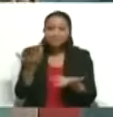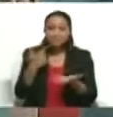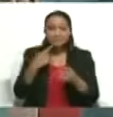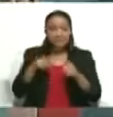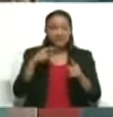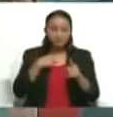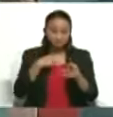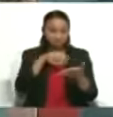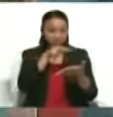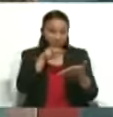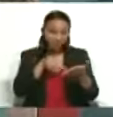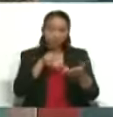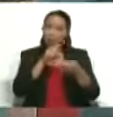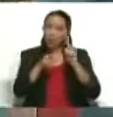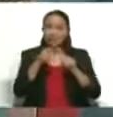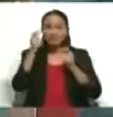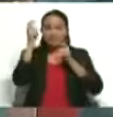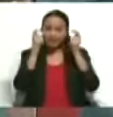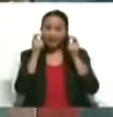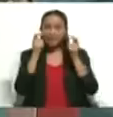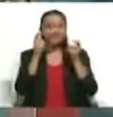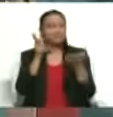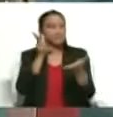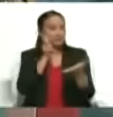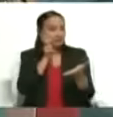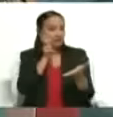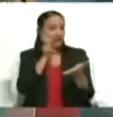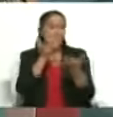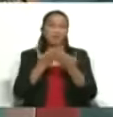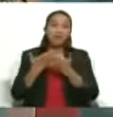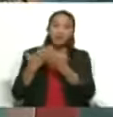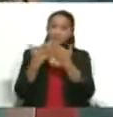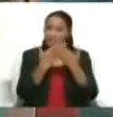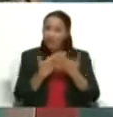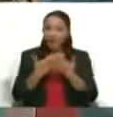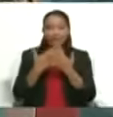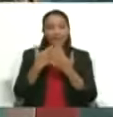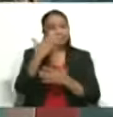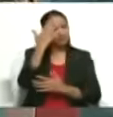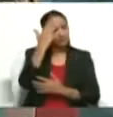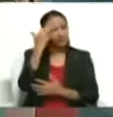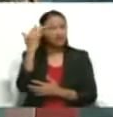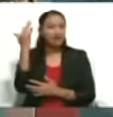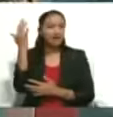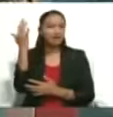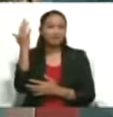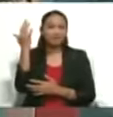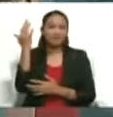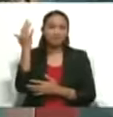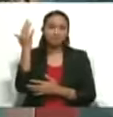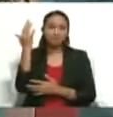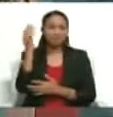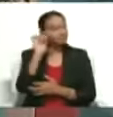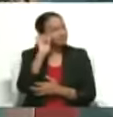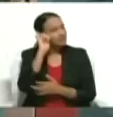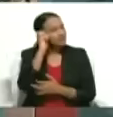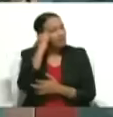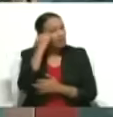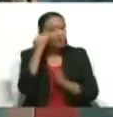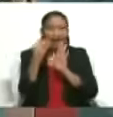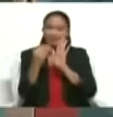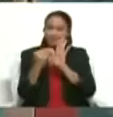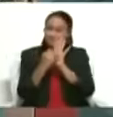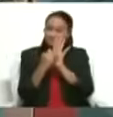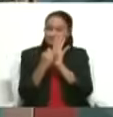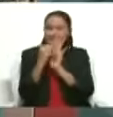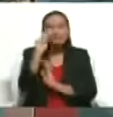leerte, de escucharte, de estudiarte, de soñarte, de recordarte, y sobre